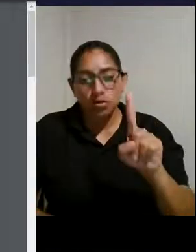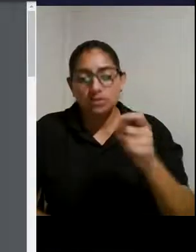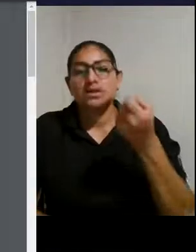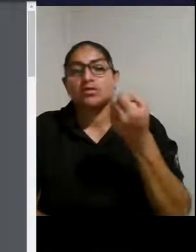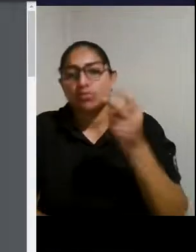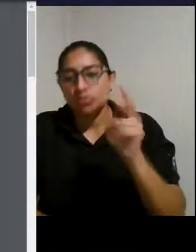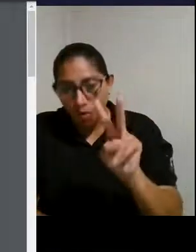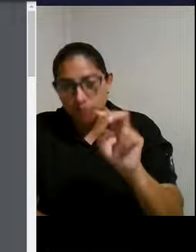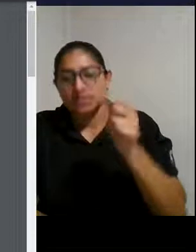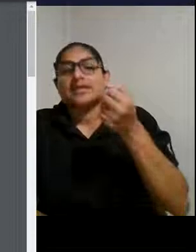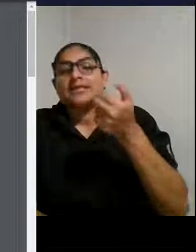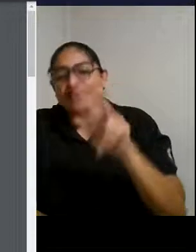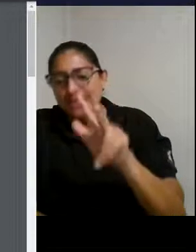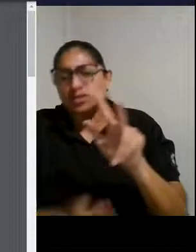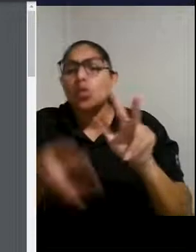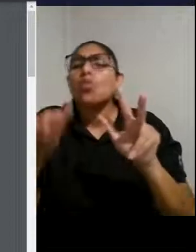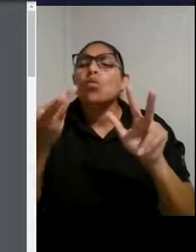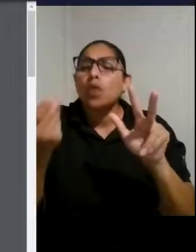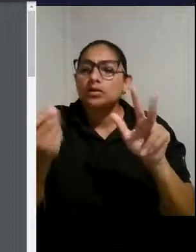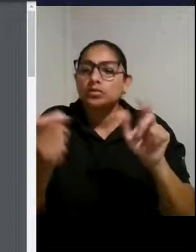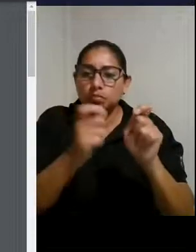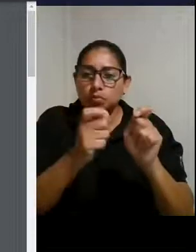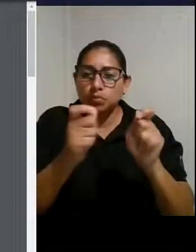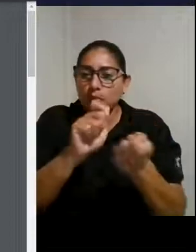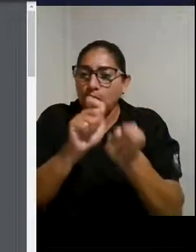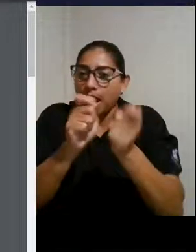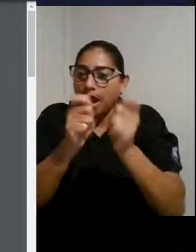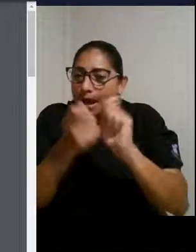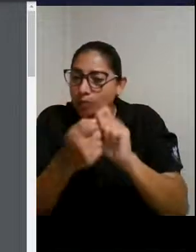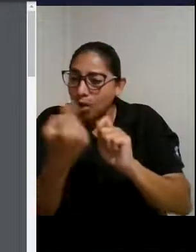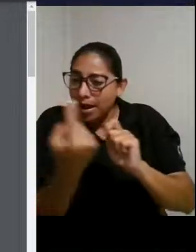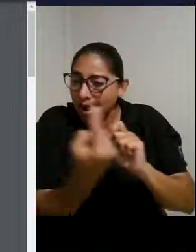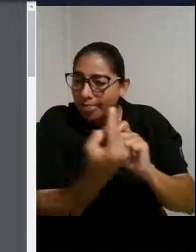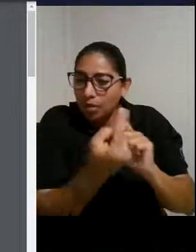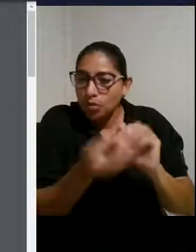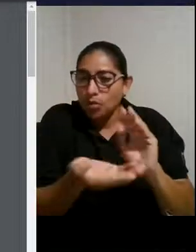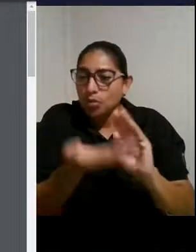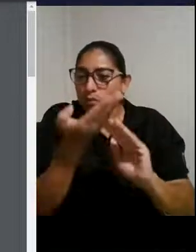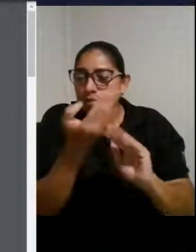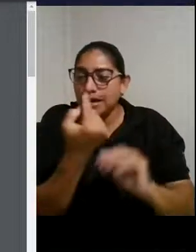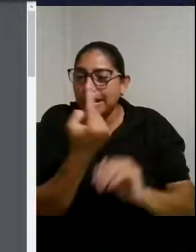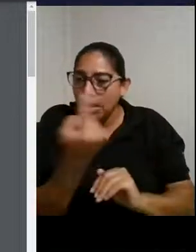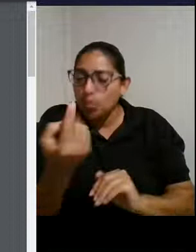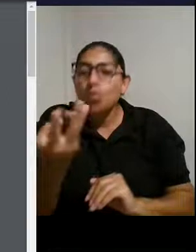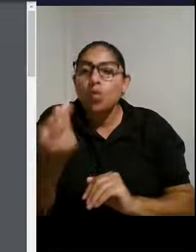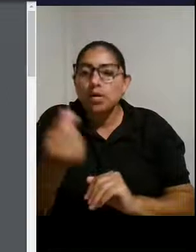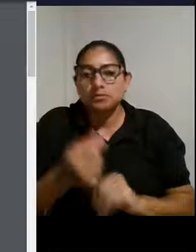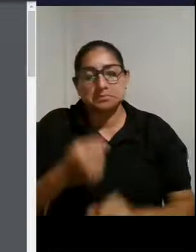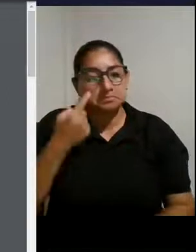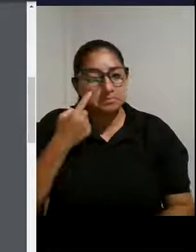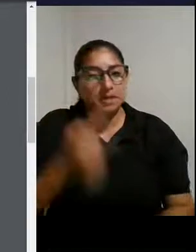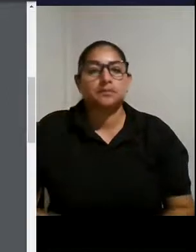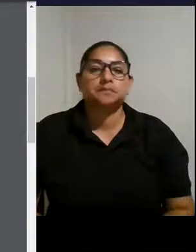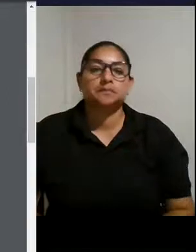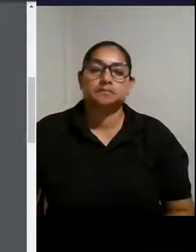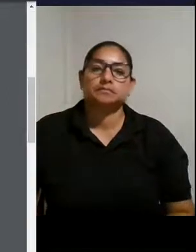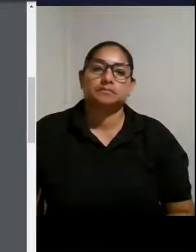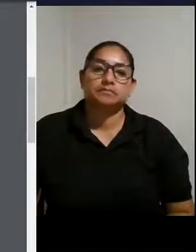13, ¿cuál es el cambio promedio que hubo por cada una de las unidades? ¿Qué es lo que hacemos? Lo siguiente.